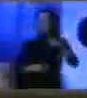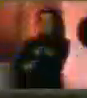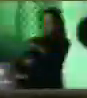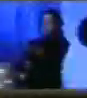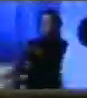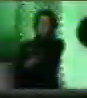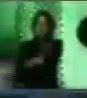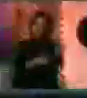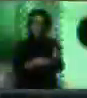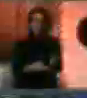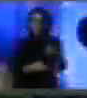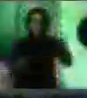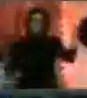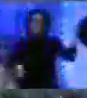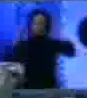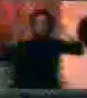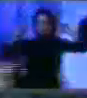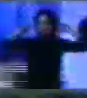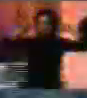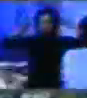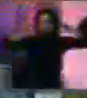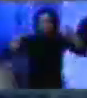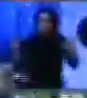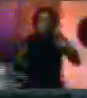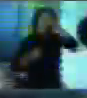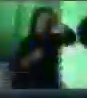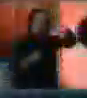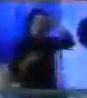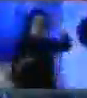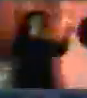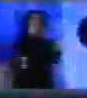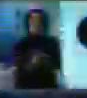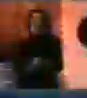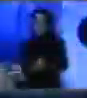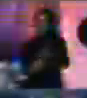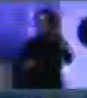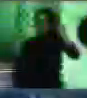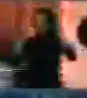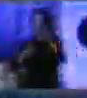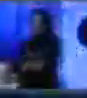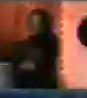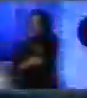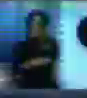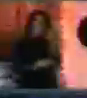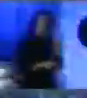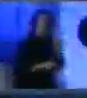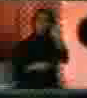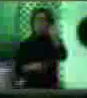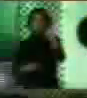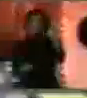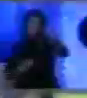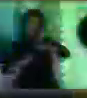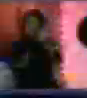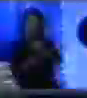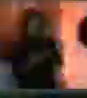Fuertemente, mis oídos no lo aguantan, no se marchan de mi mente. El sonido de las balas, pero a mí me tranquilizan. Es